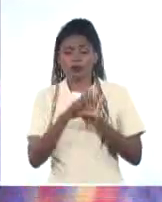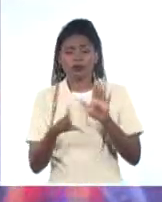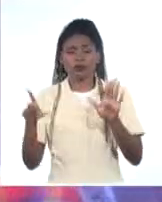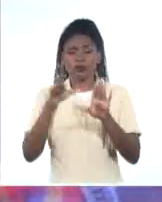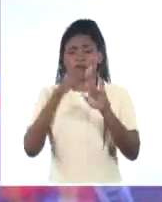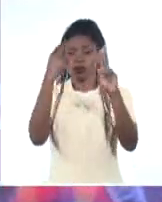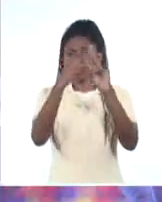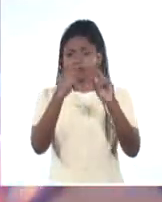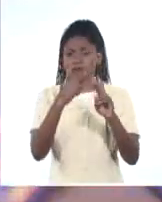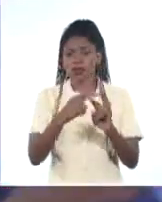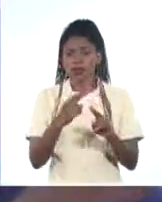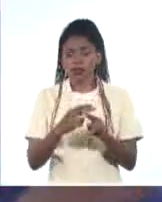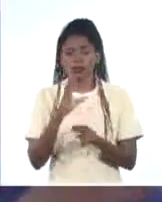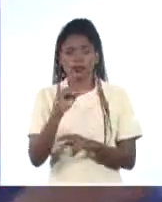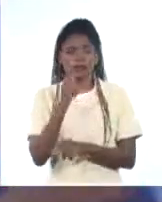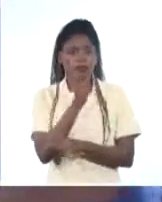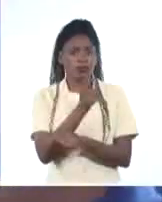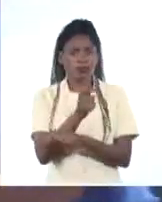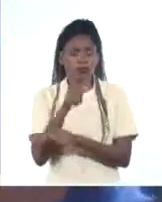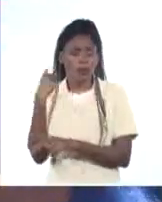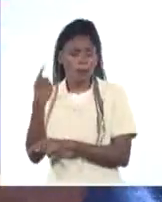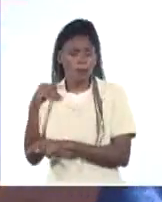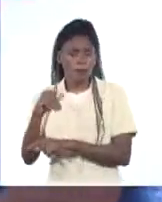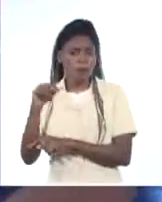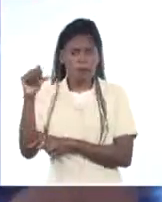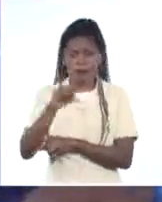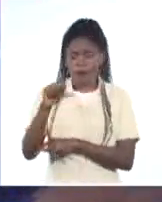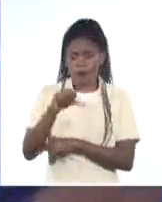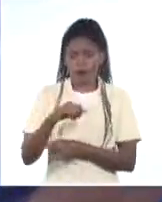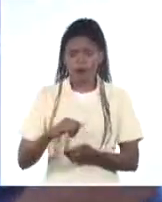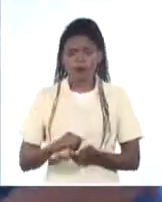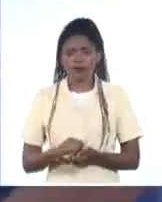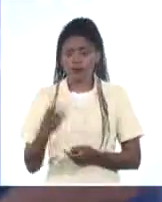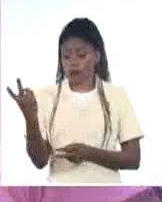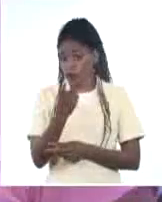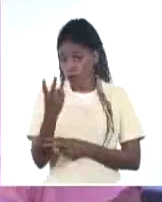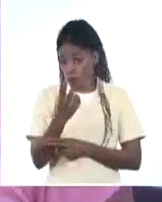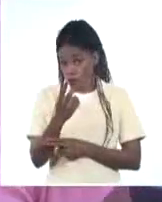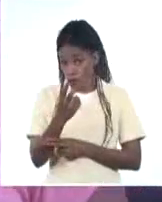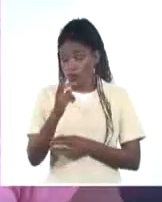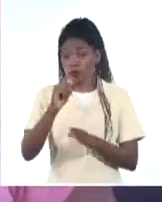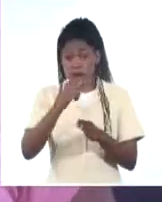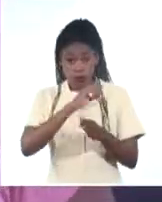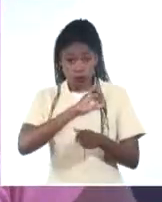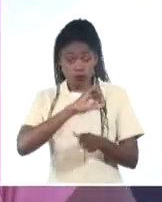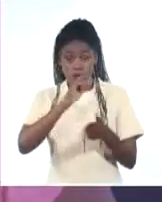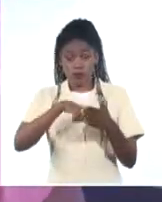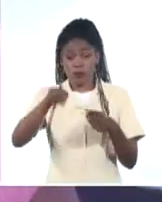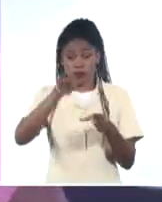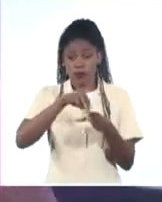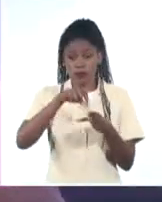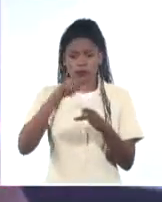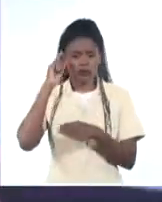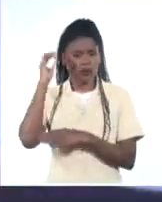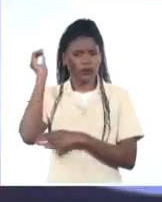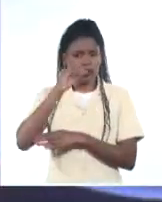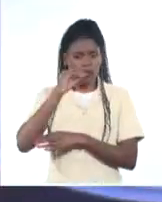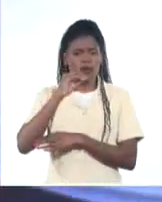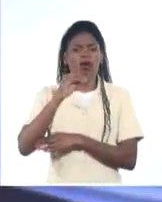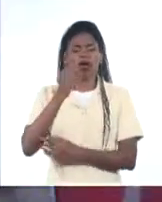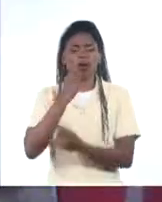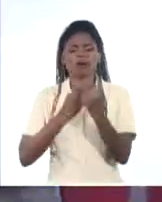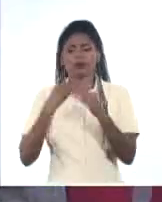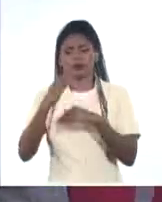de países terroristas. Ambos nominados conocieron por voz propia de los pobladores de las dificultades que los